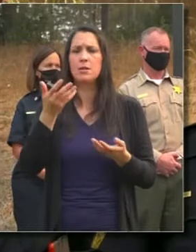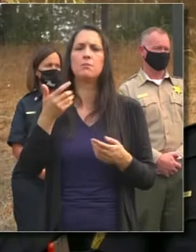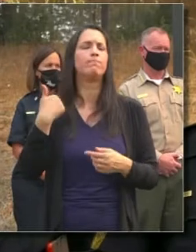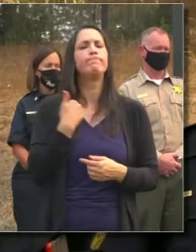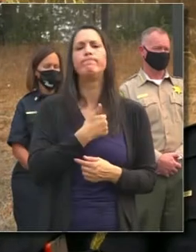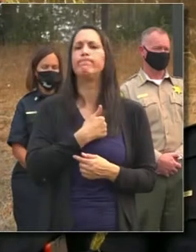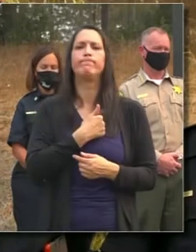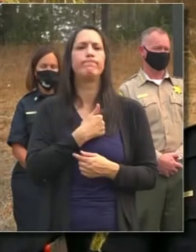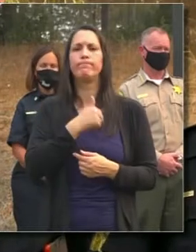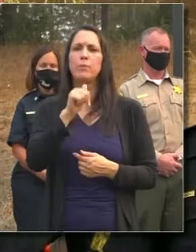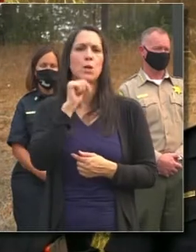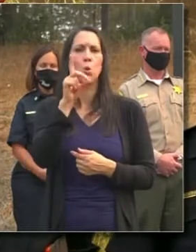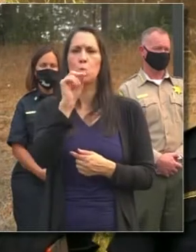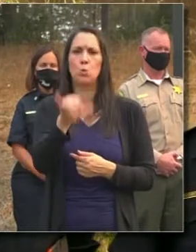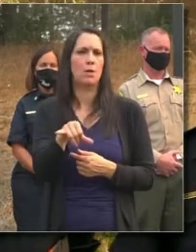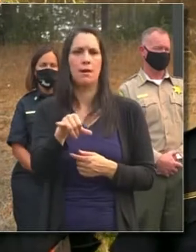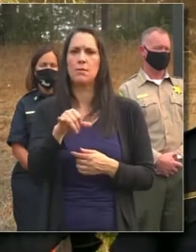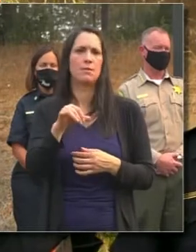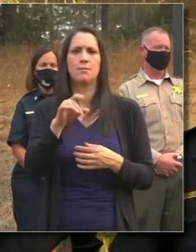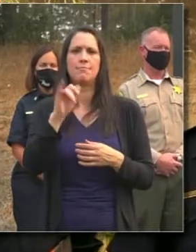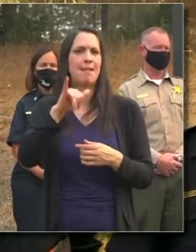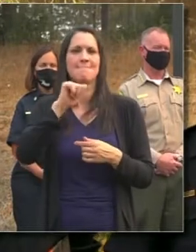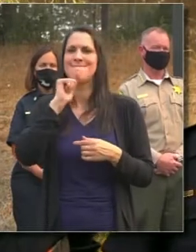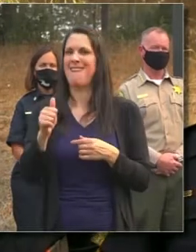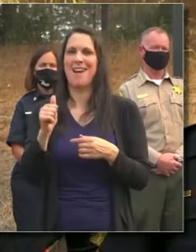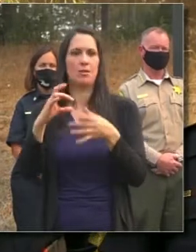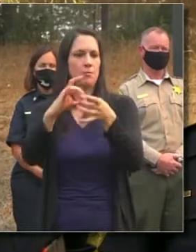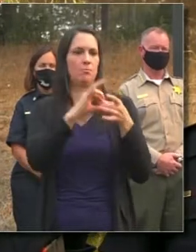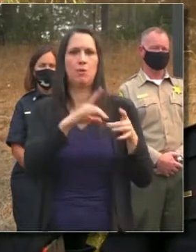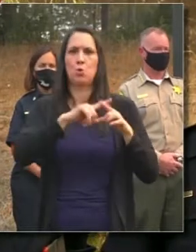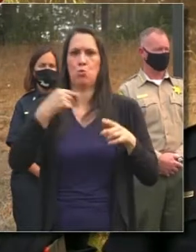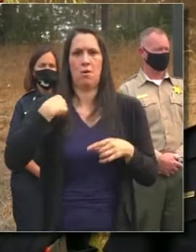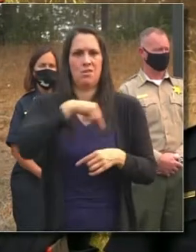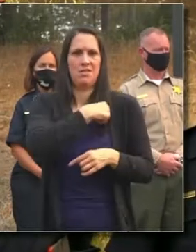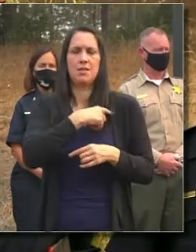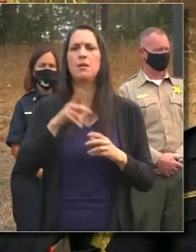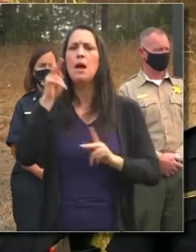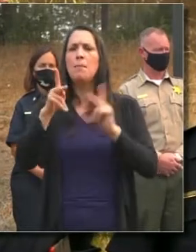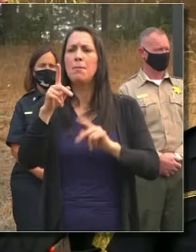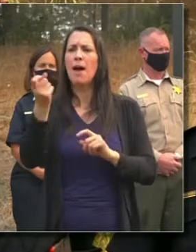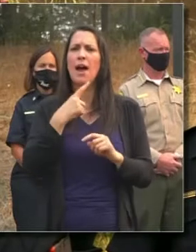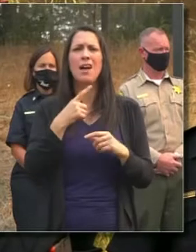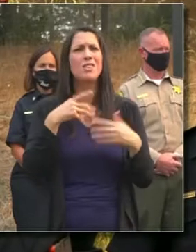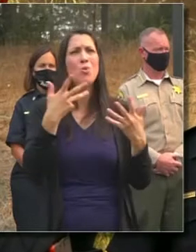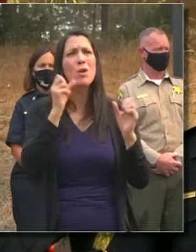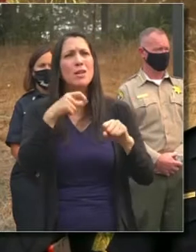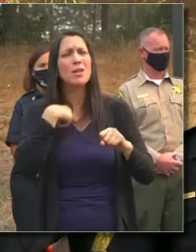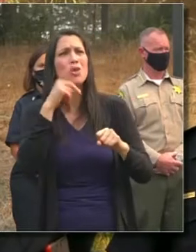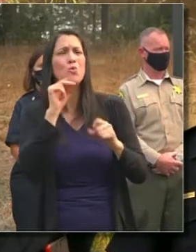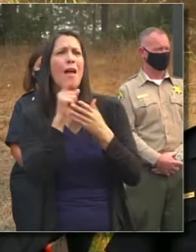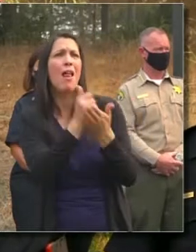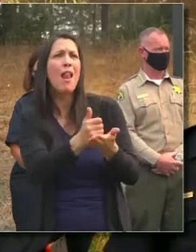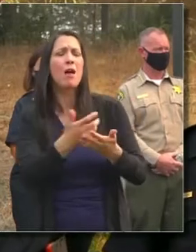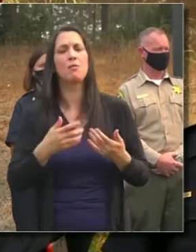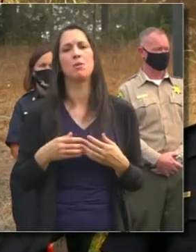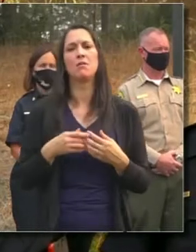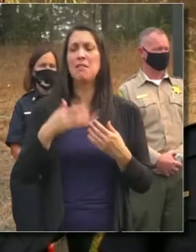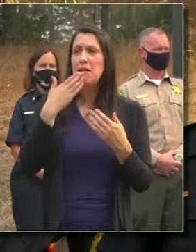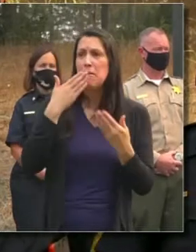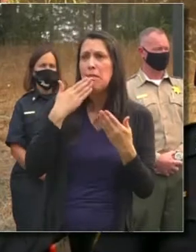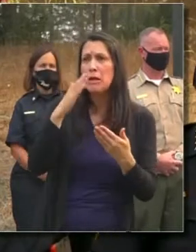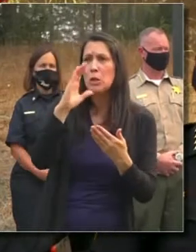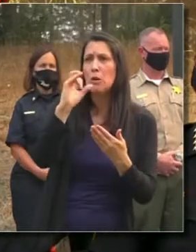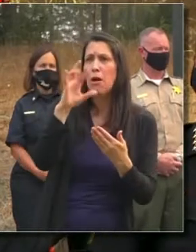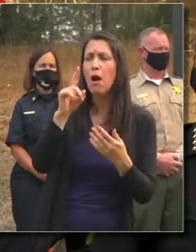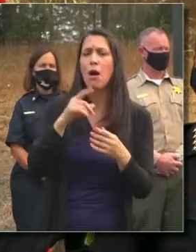solicitamos dinero eso no está afiliado con ninguna agencia de bomberos para que lo sepan la gente siempre dice que podemos hacer y una